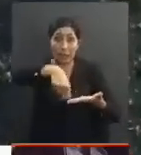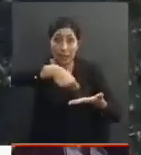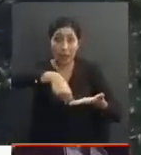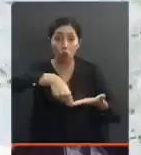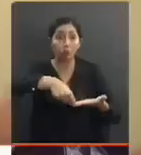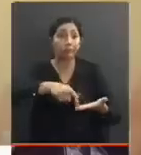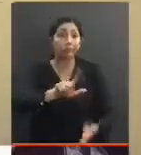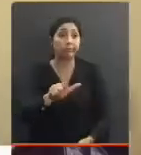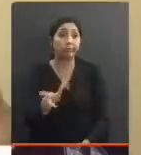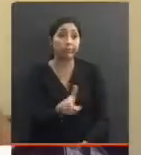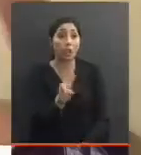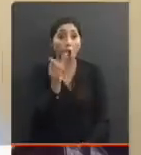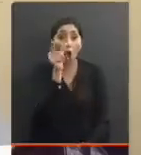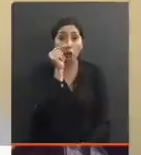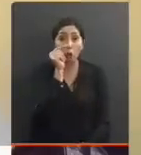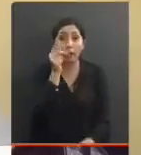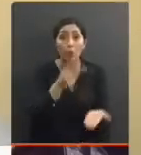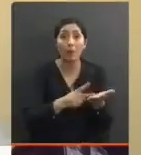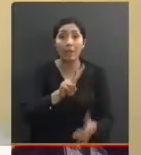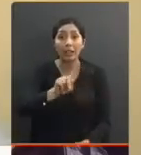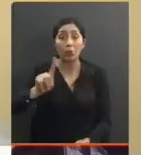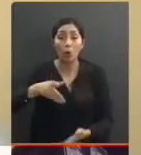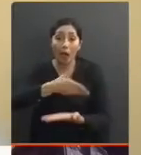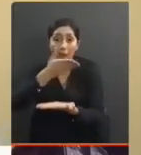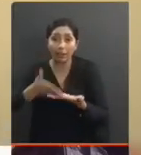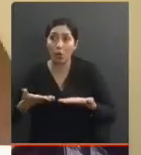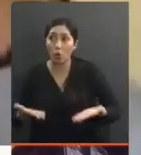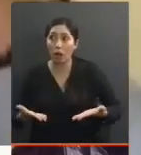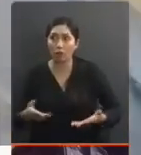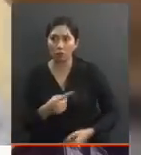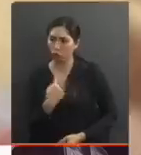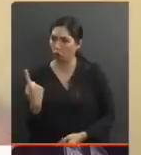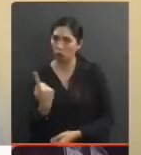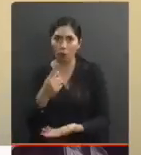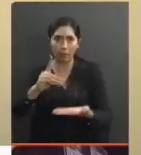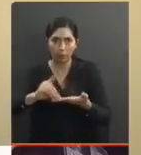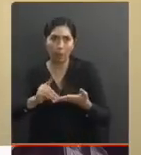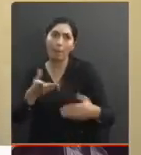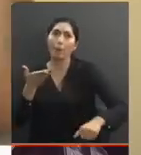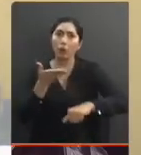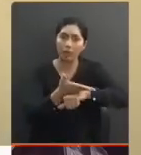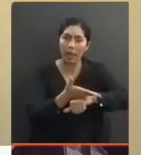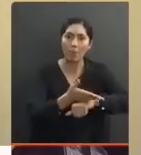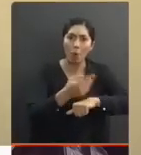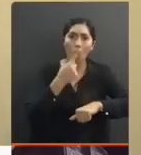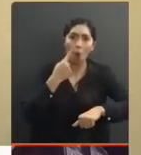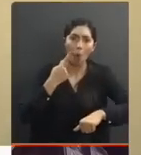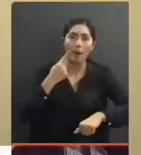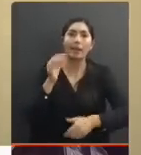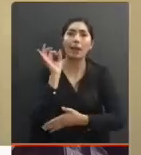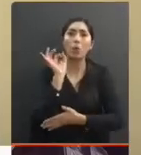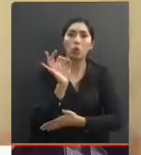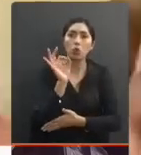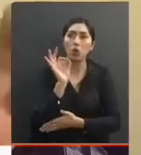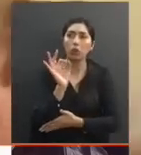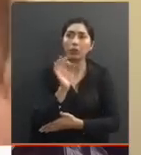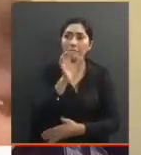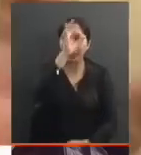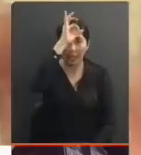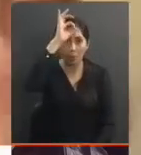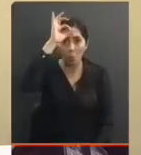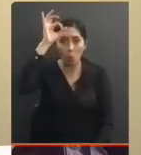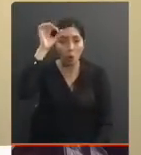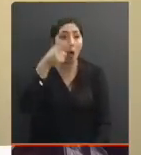2021. Pedimos todos los diputados de la Araucanía, se lo pedimos a Manuel Monsalve en la reunión en Temuco. Culebrió, se fue por